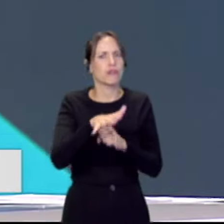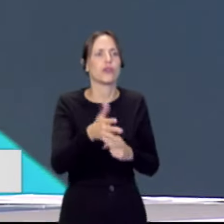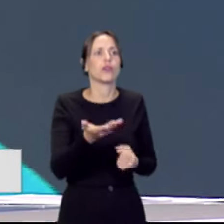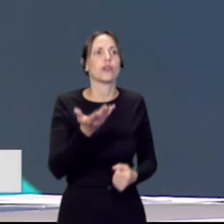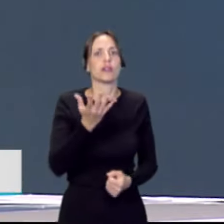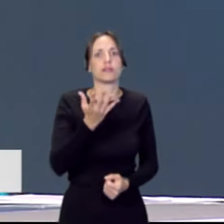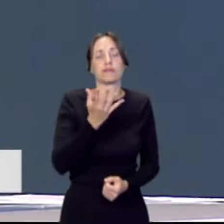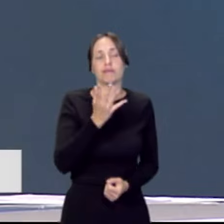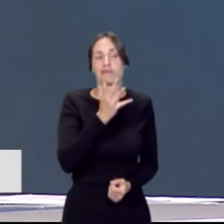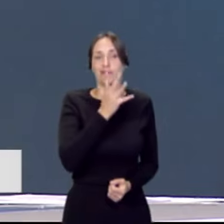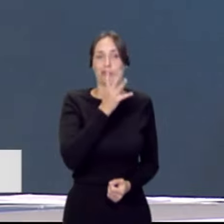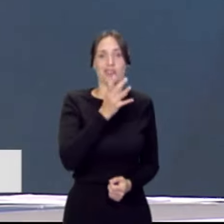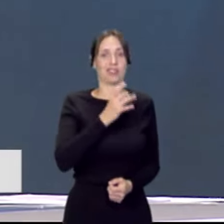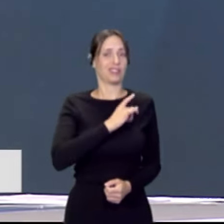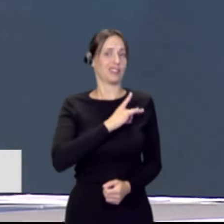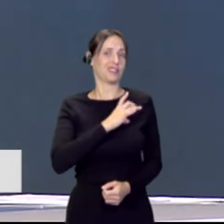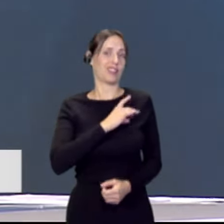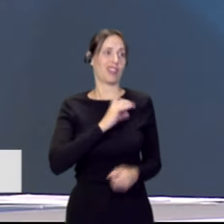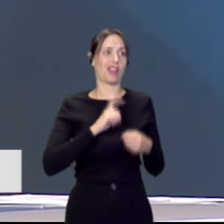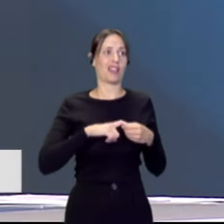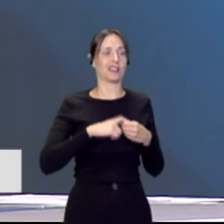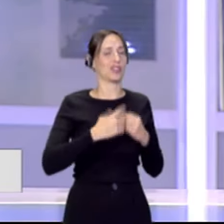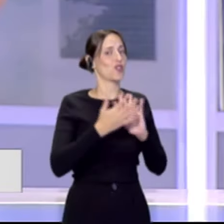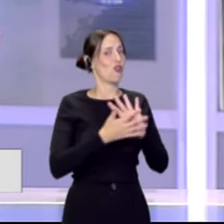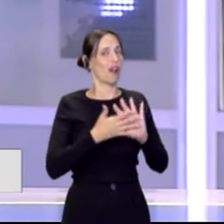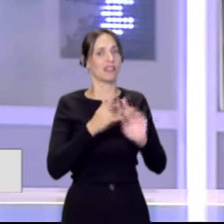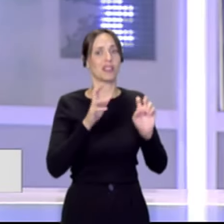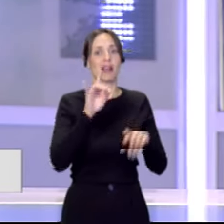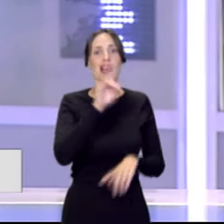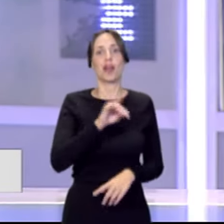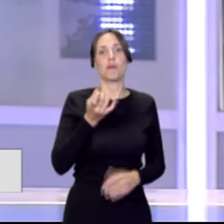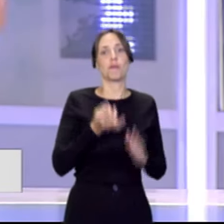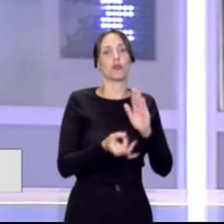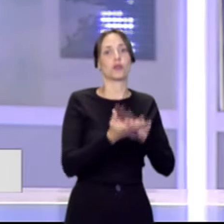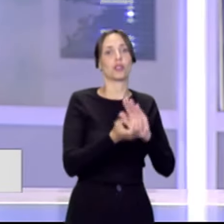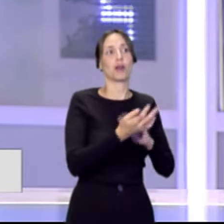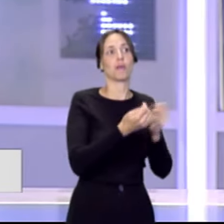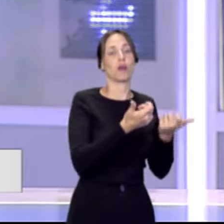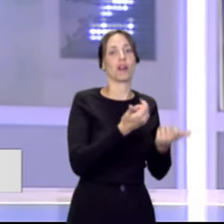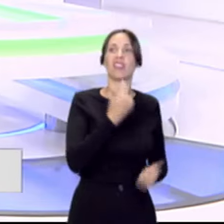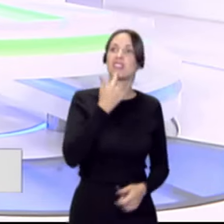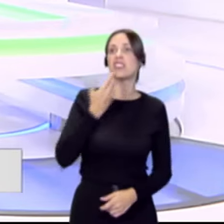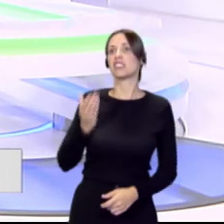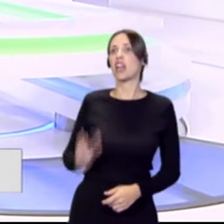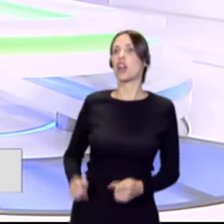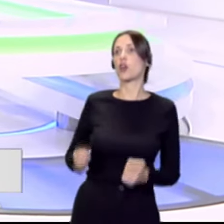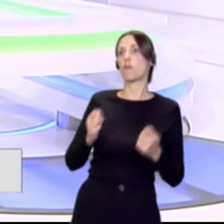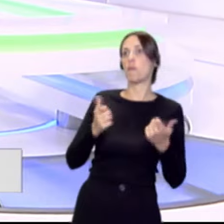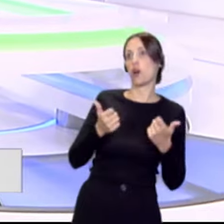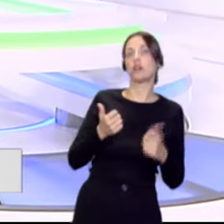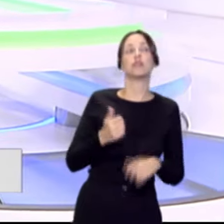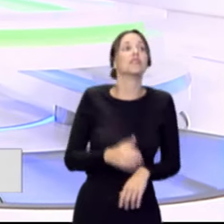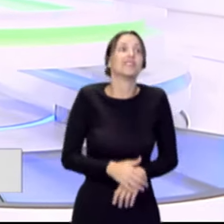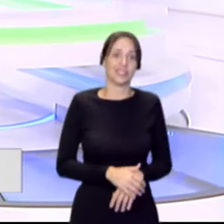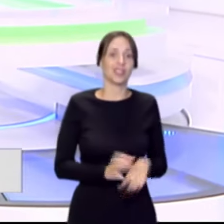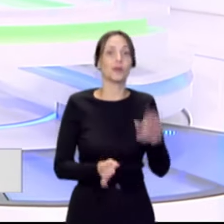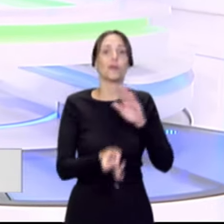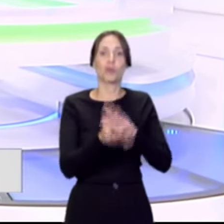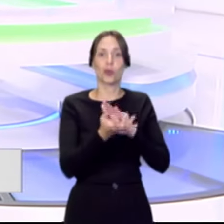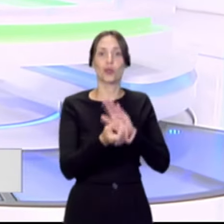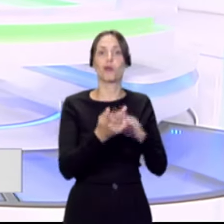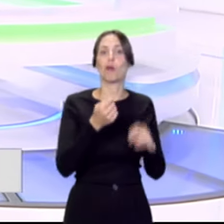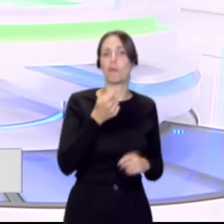esto nunca hablan los sindicalistas, ¿no? De la baja productividad canaria. Dicen, no, tenemos el salario más bajo, claro, pero que la productividad también está a la cola. Entonces, todos estos problemas